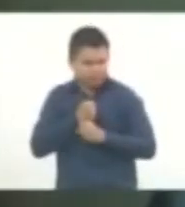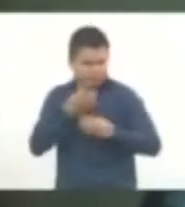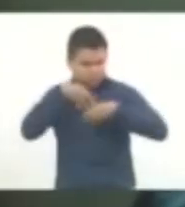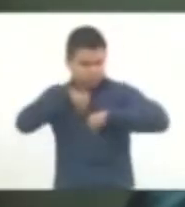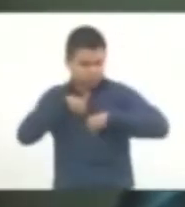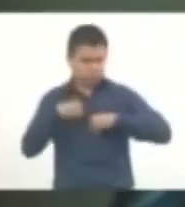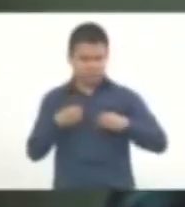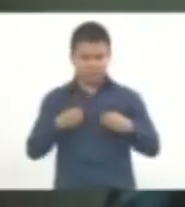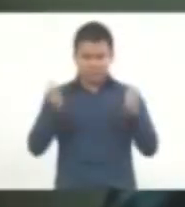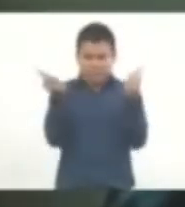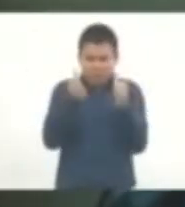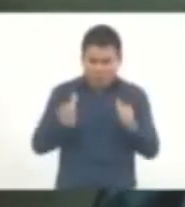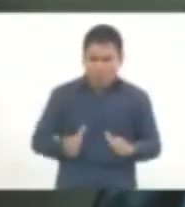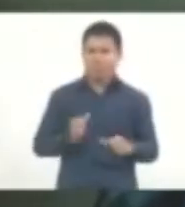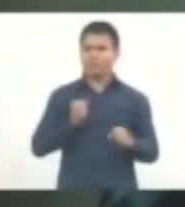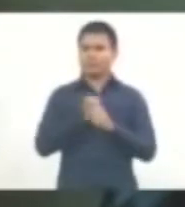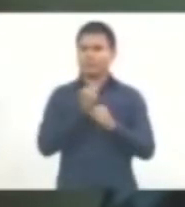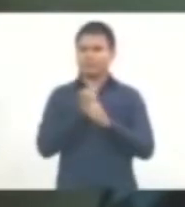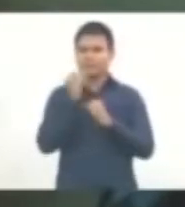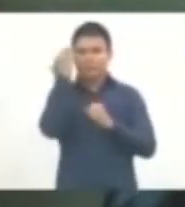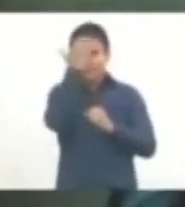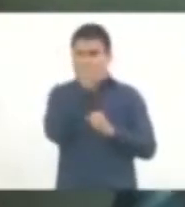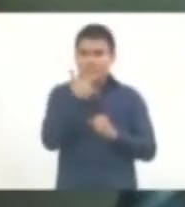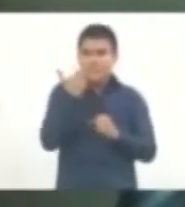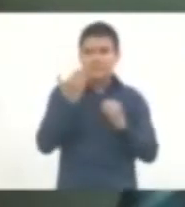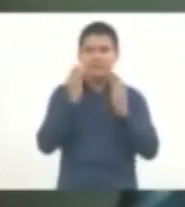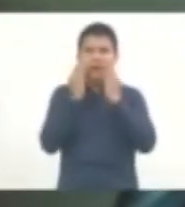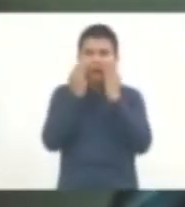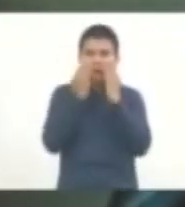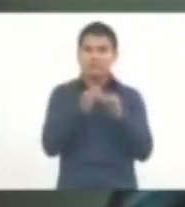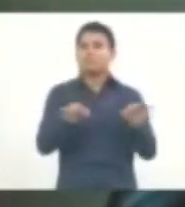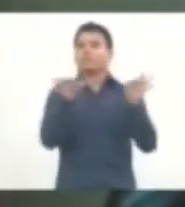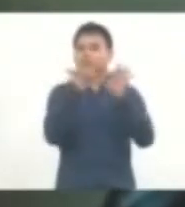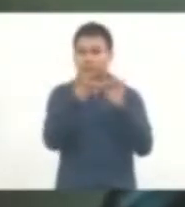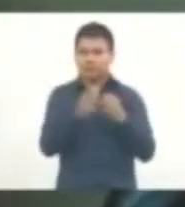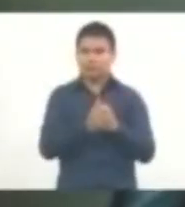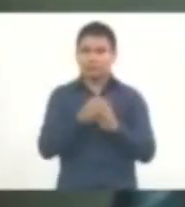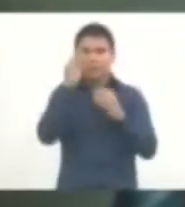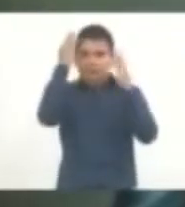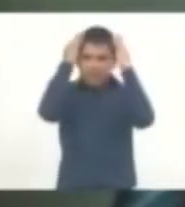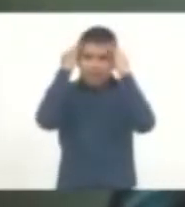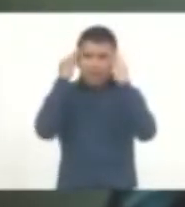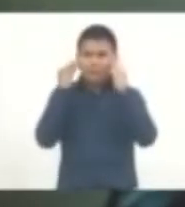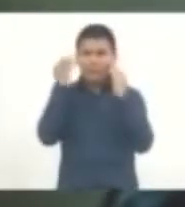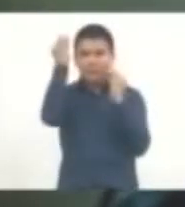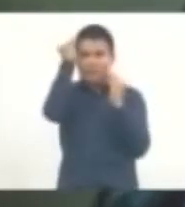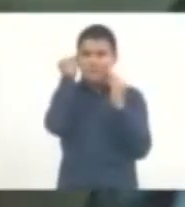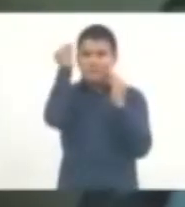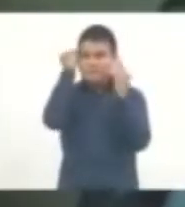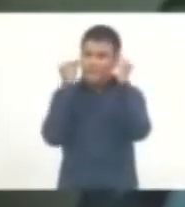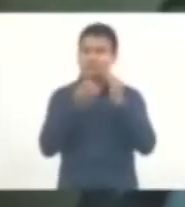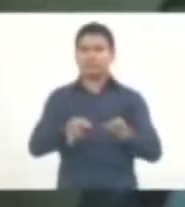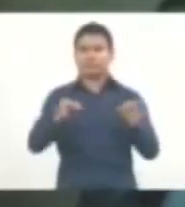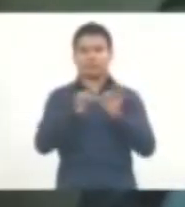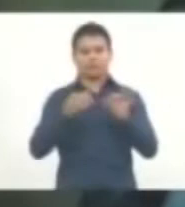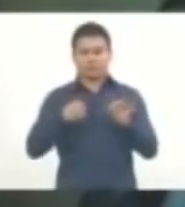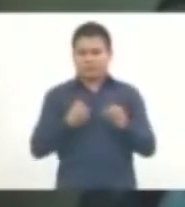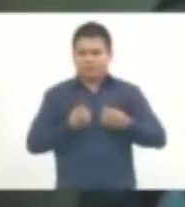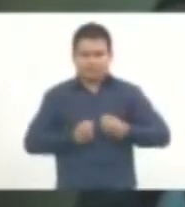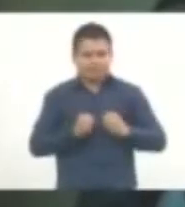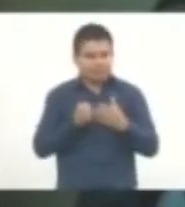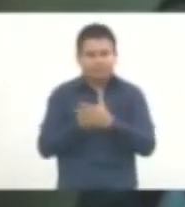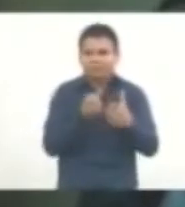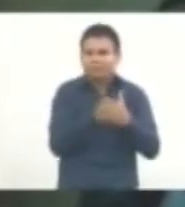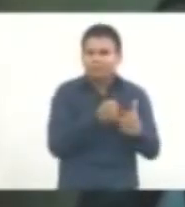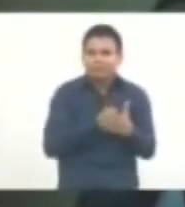cuerpo, también sabía que tenía que cuidar mi cara, mi cabello, todos estos temas de belleza. Entonces decidí empezar a llenar